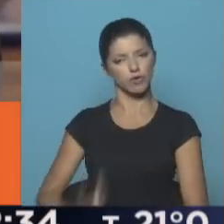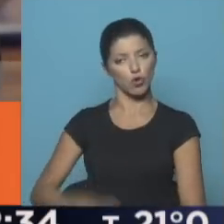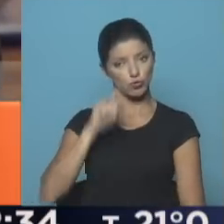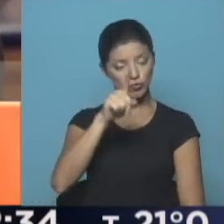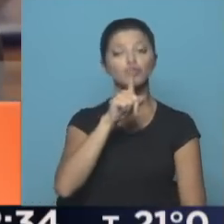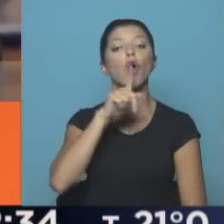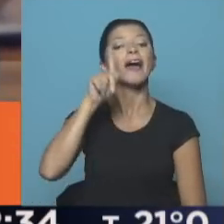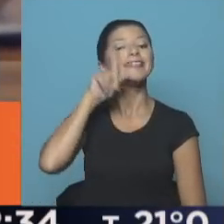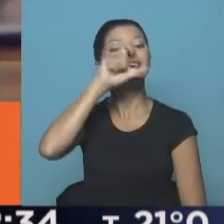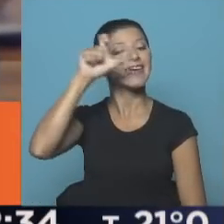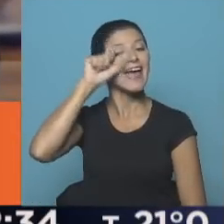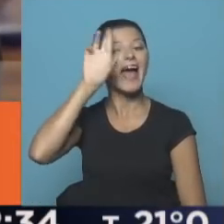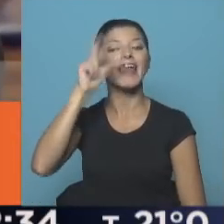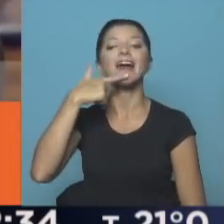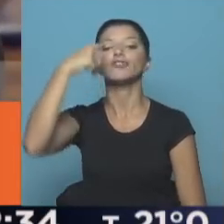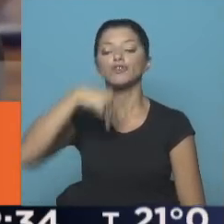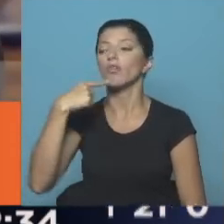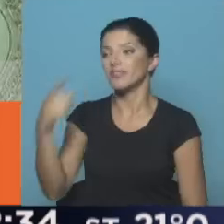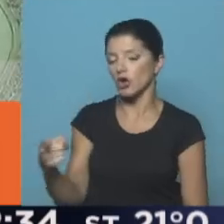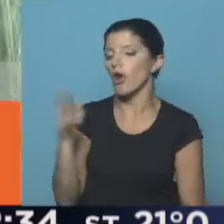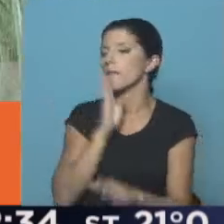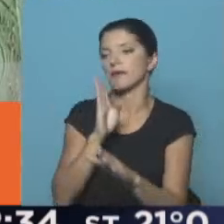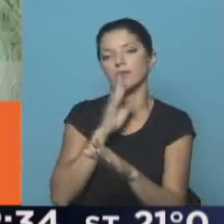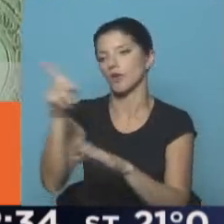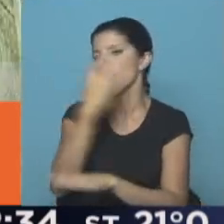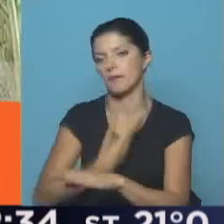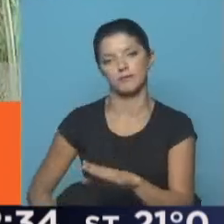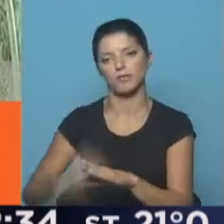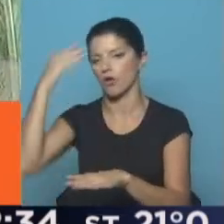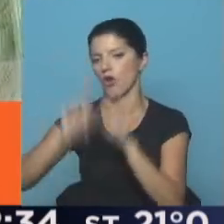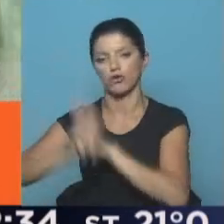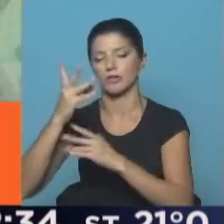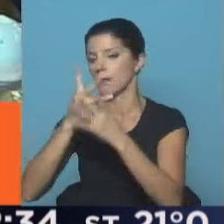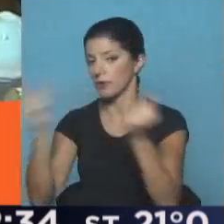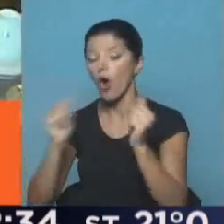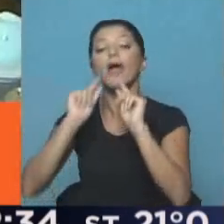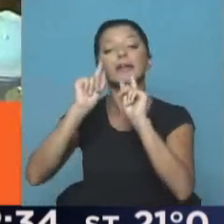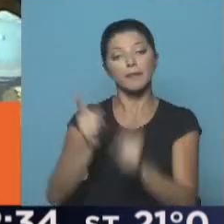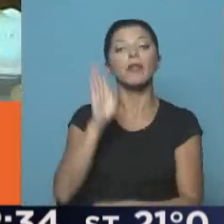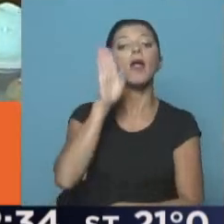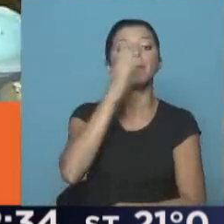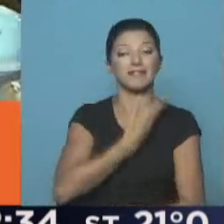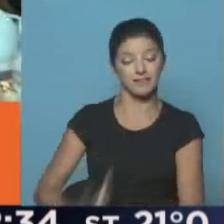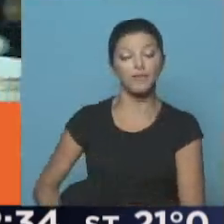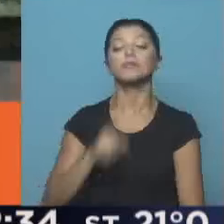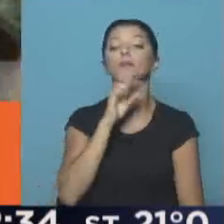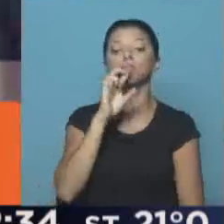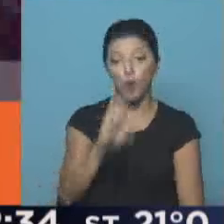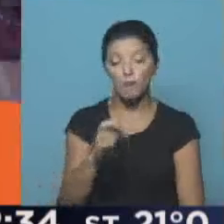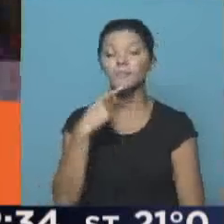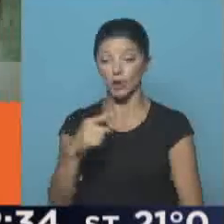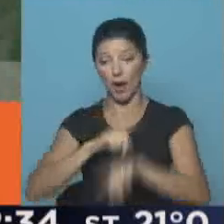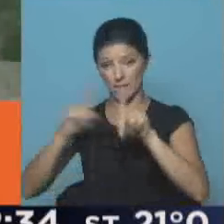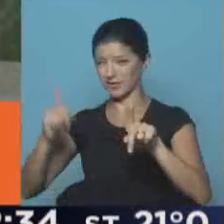quien dijo que se había acabado la paciencia con Pyongyang, y las del presidente Donald Trump, quien aseguró durante la visita de Estado del